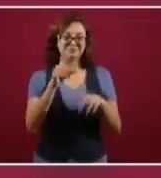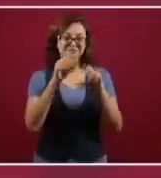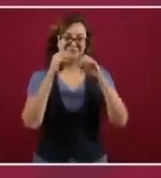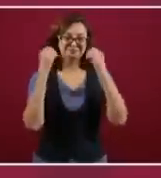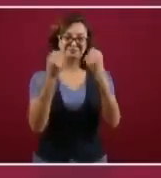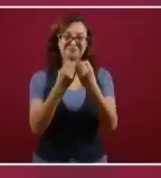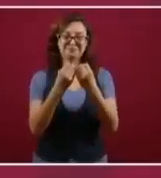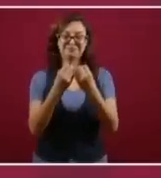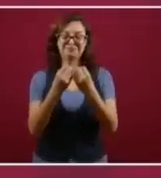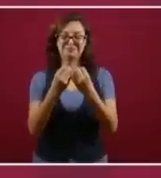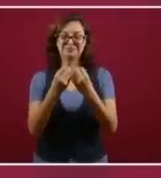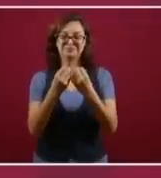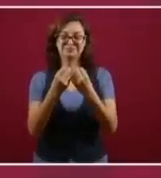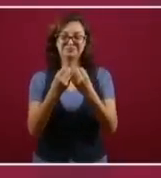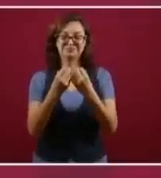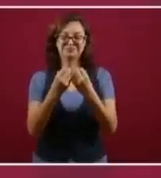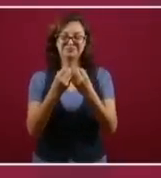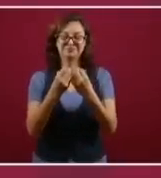organismos,